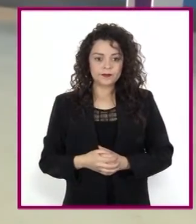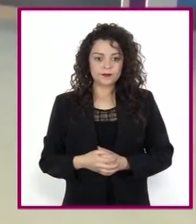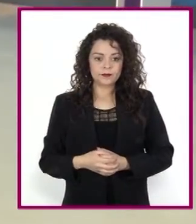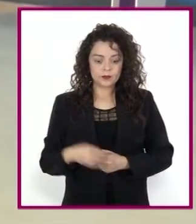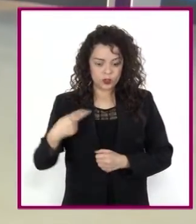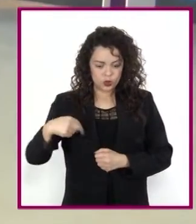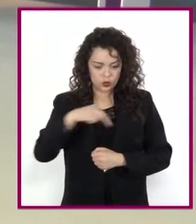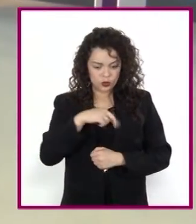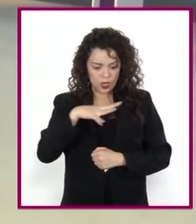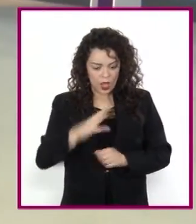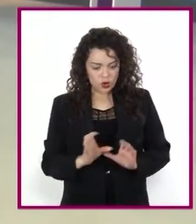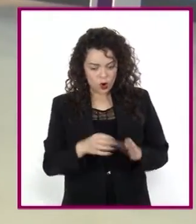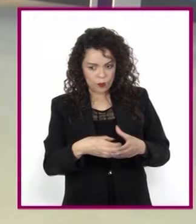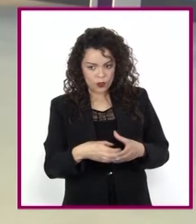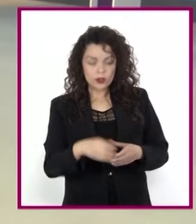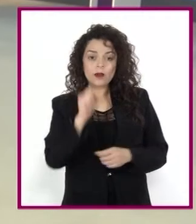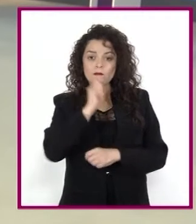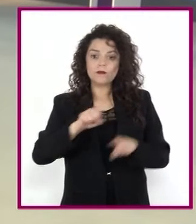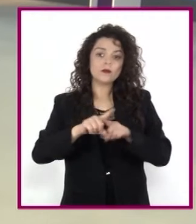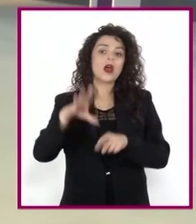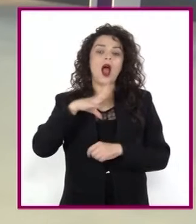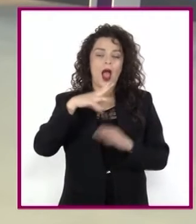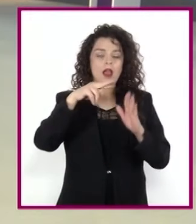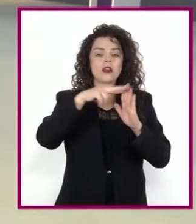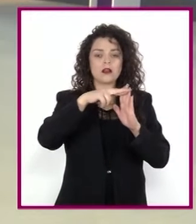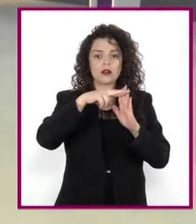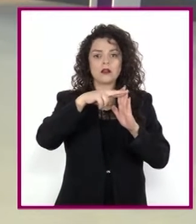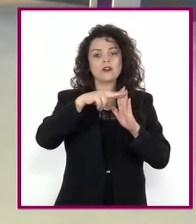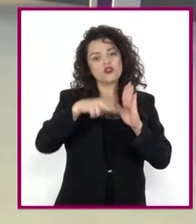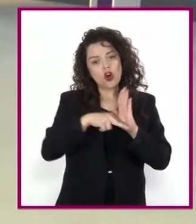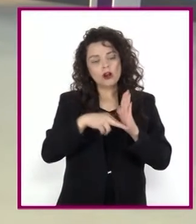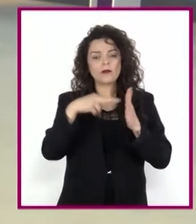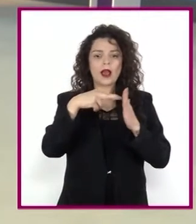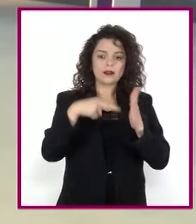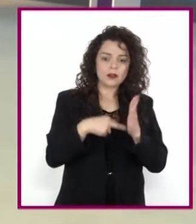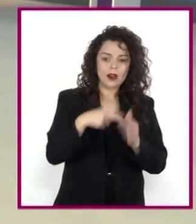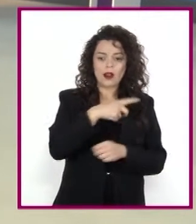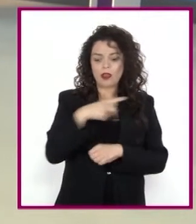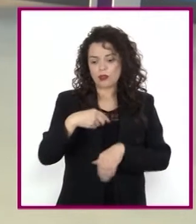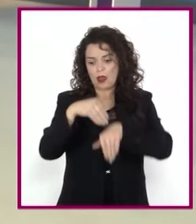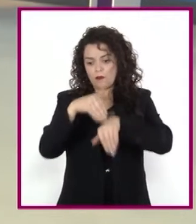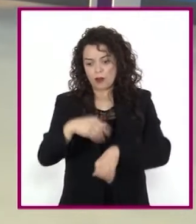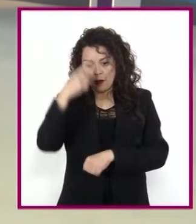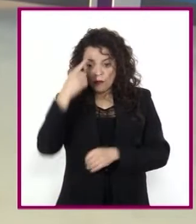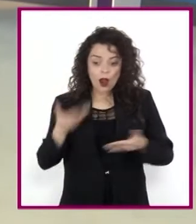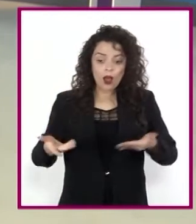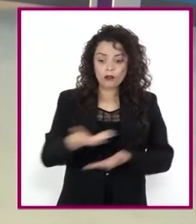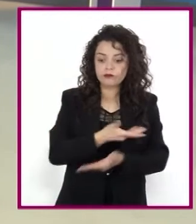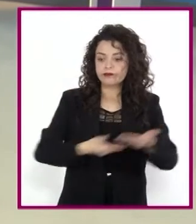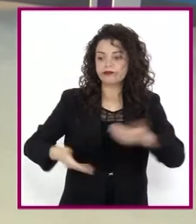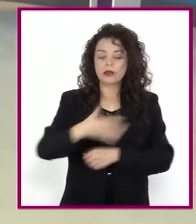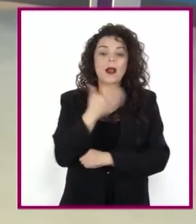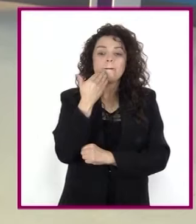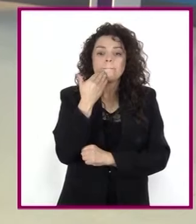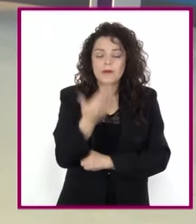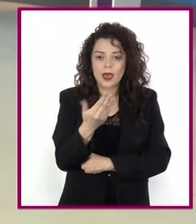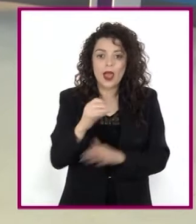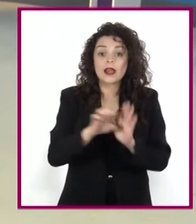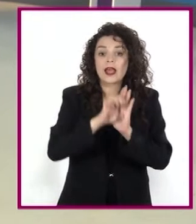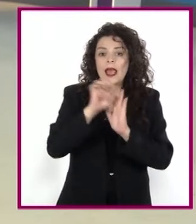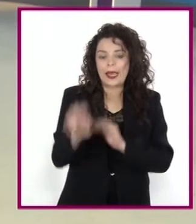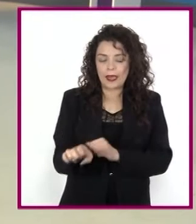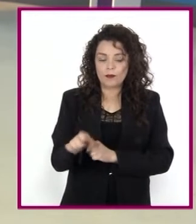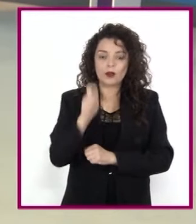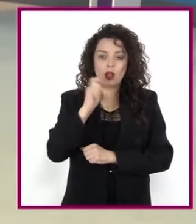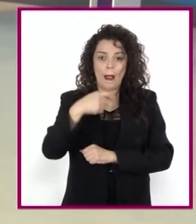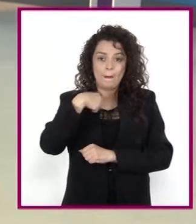comunidad también existen reglas o normas que debemos seguir para tener una sana convivencia. Por ejemplo, si sacamos a pasear a